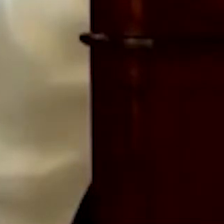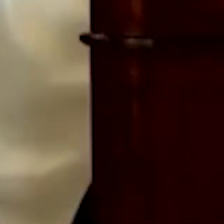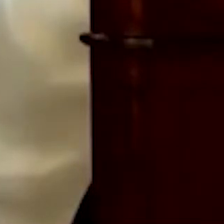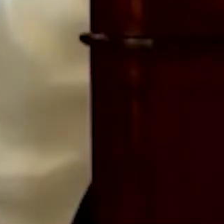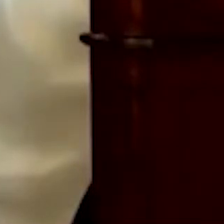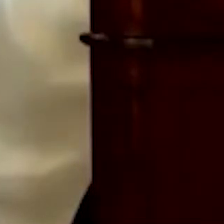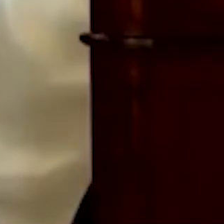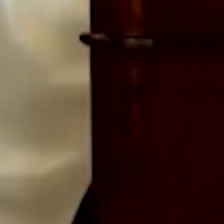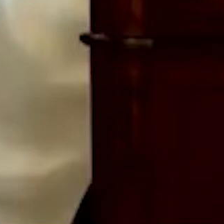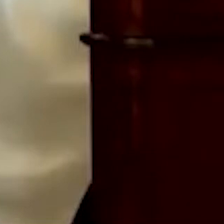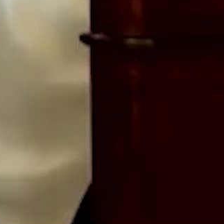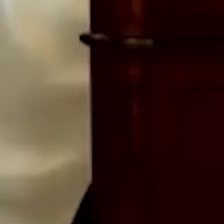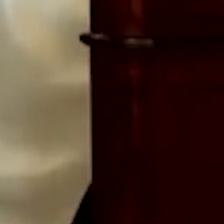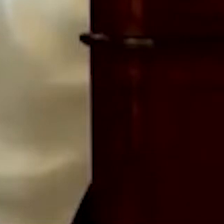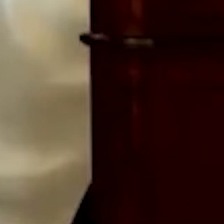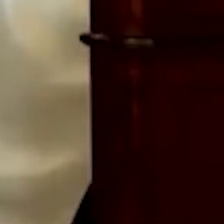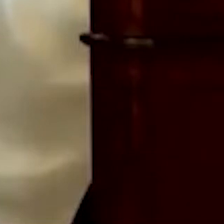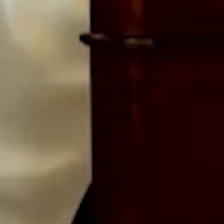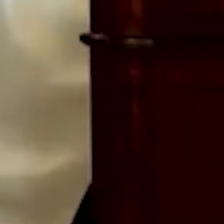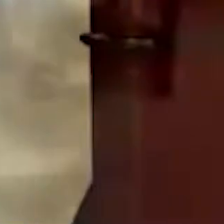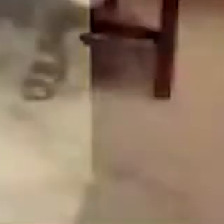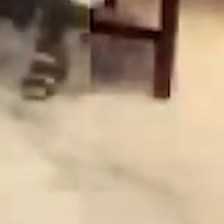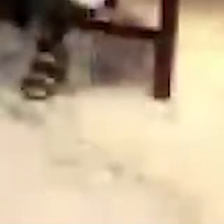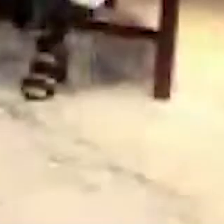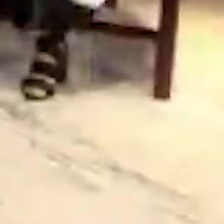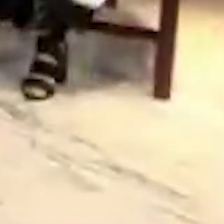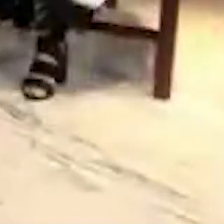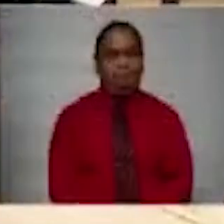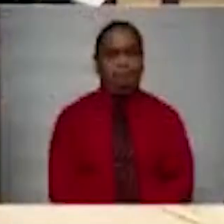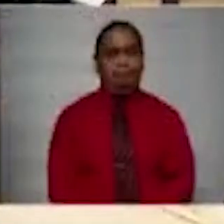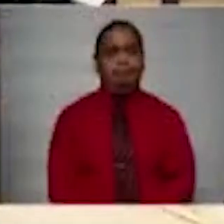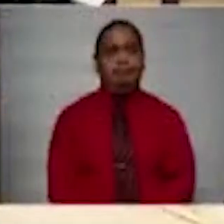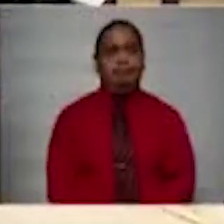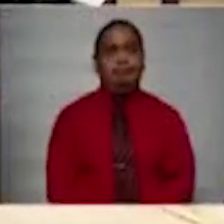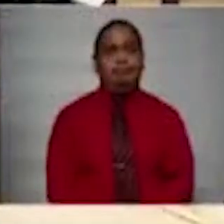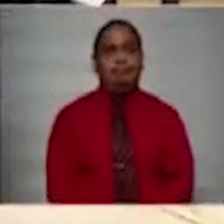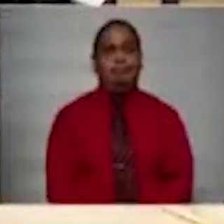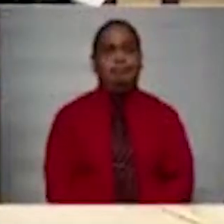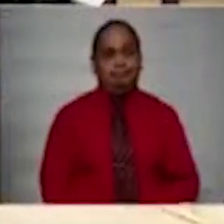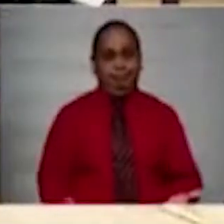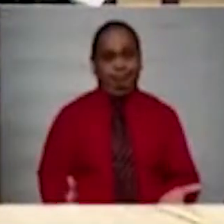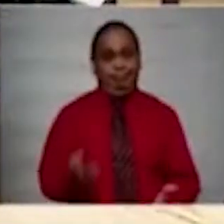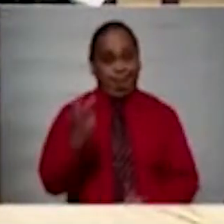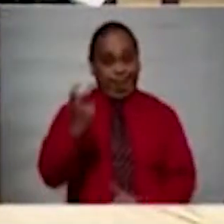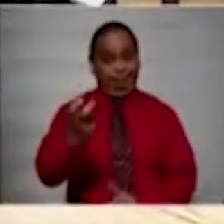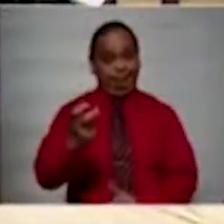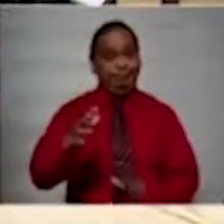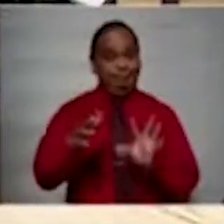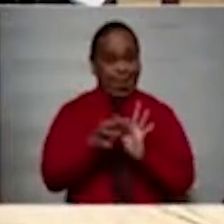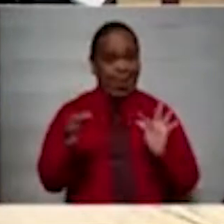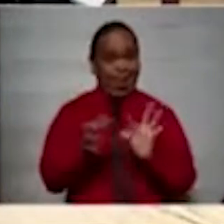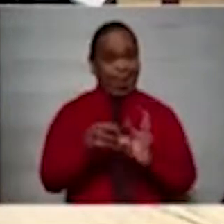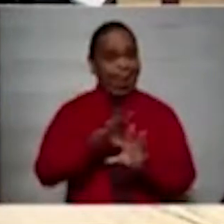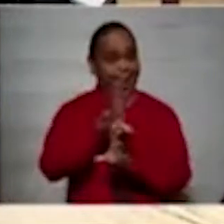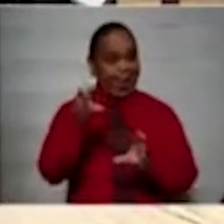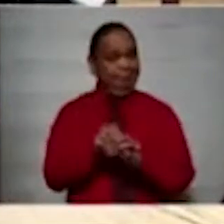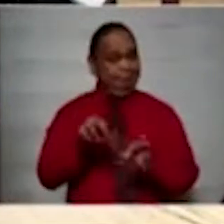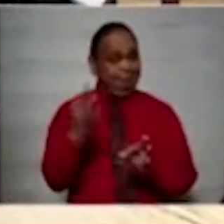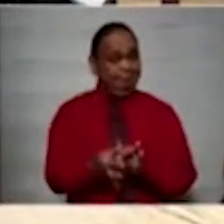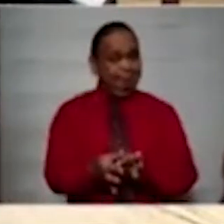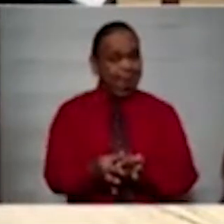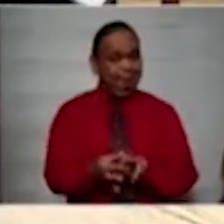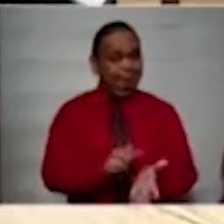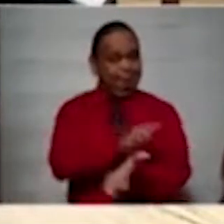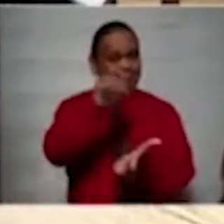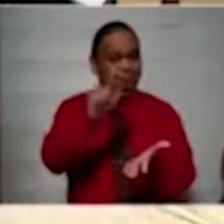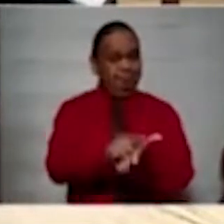creo que sí hay que tener mucho cuidado, ¿eh? Eso fue todo lo que dije. Y de ahí, bueno, la ley